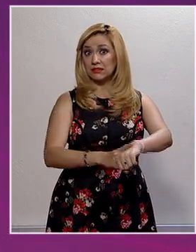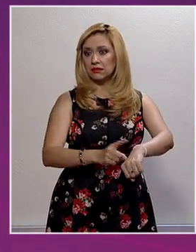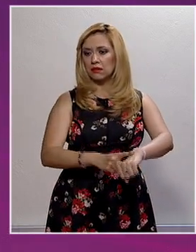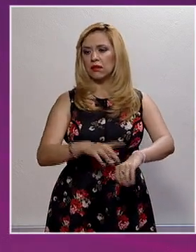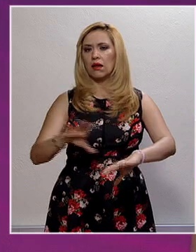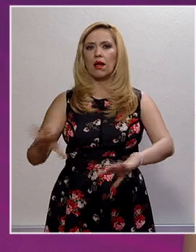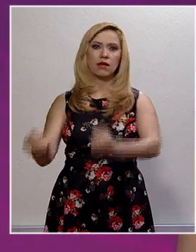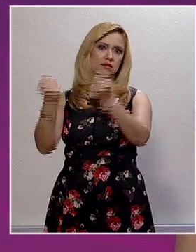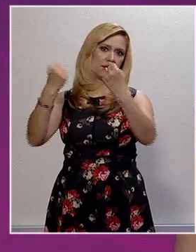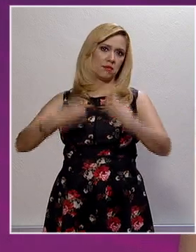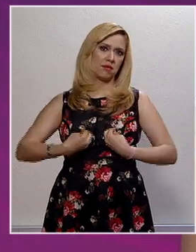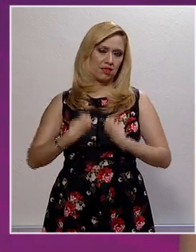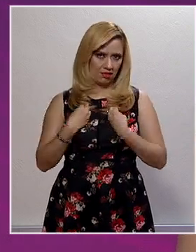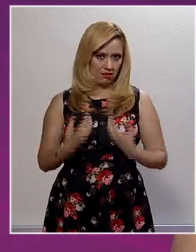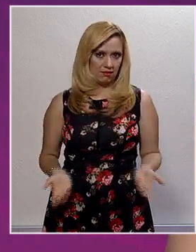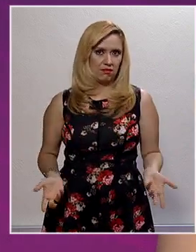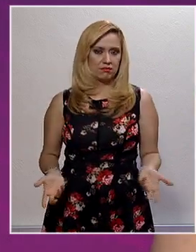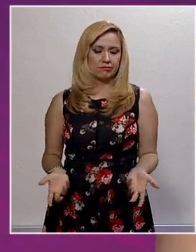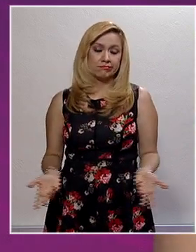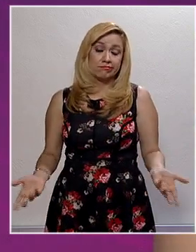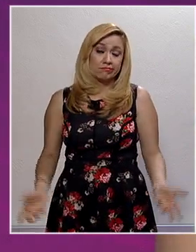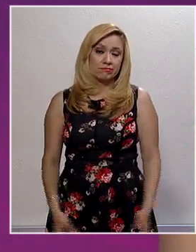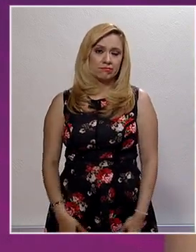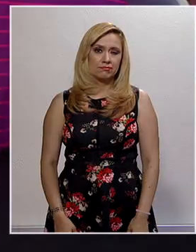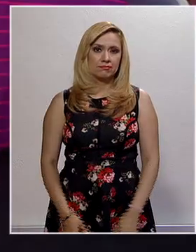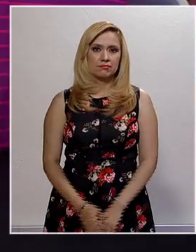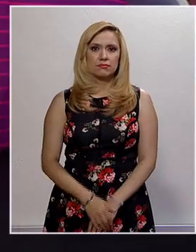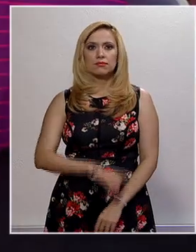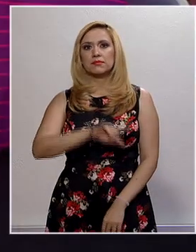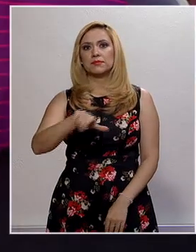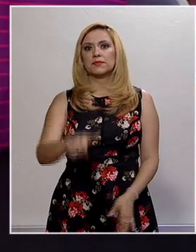vida, ojalá. Y también una vez,